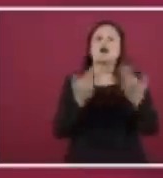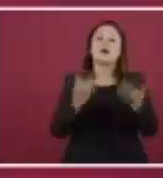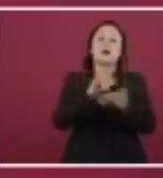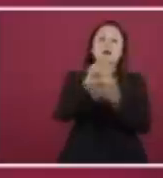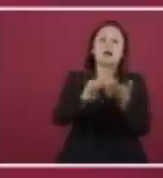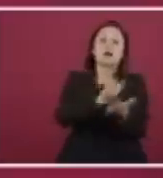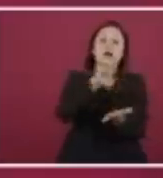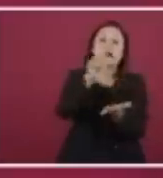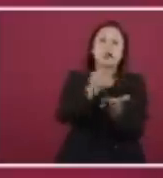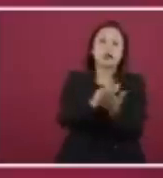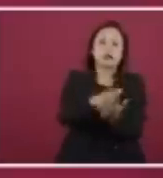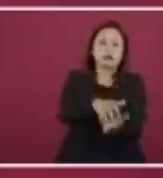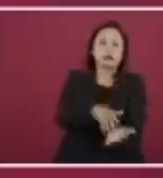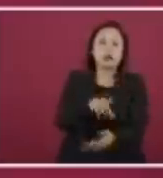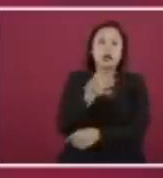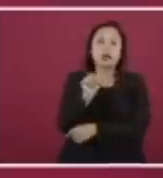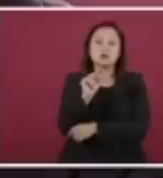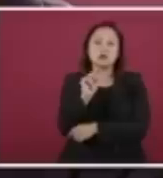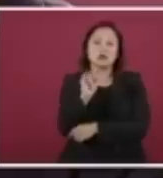es para todos